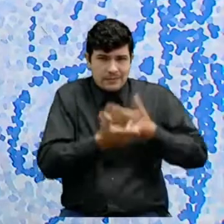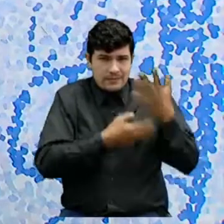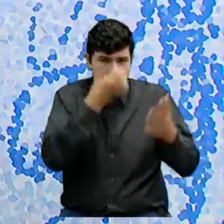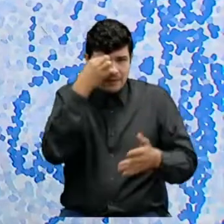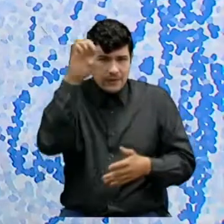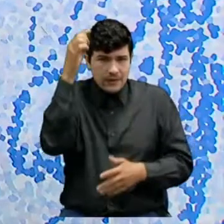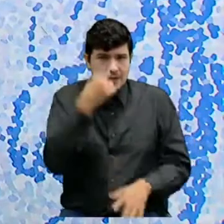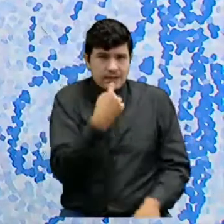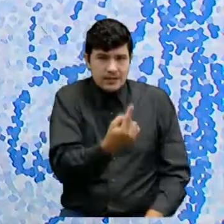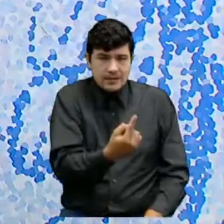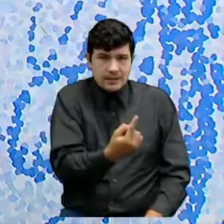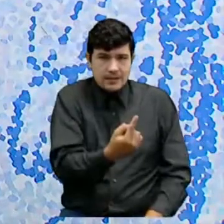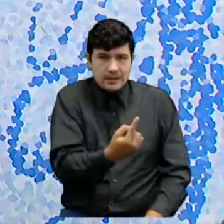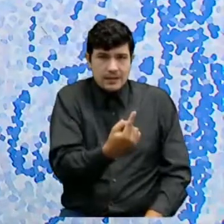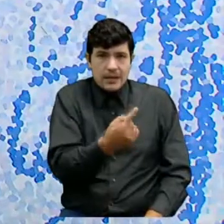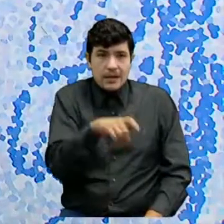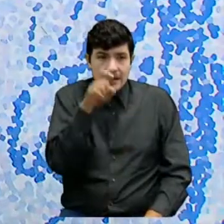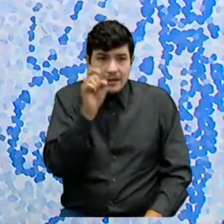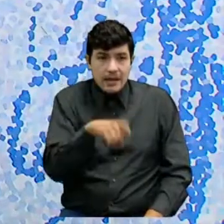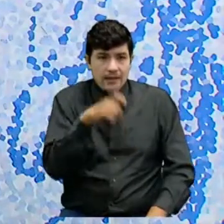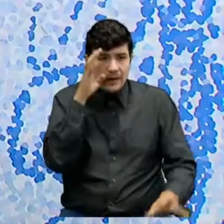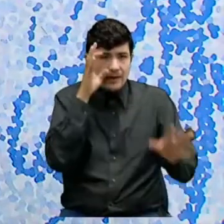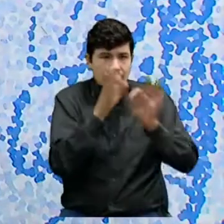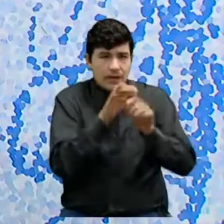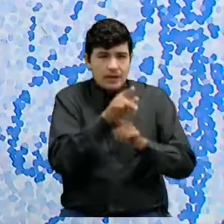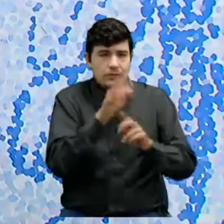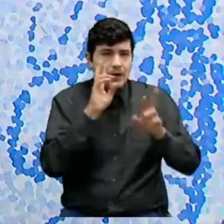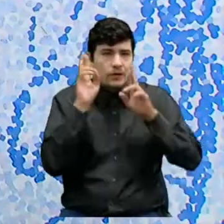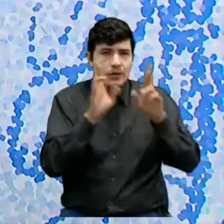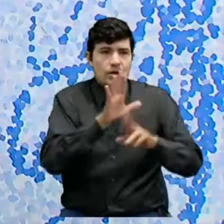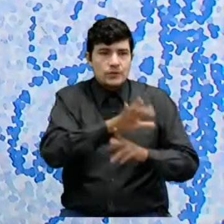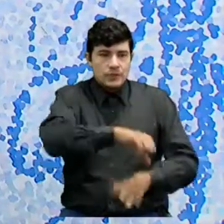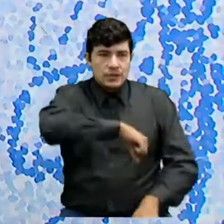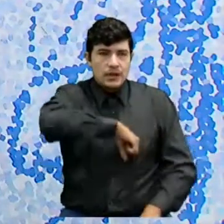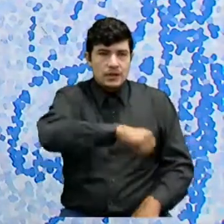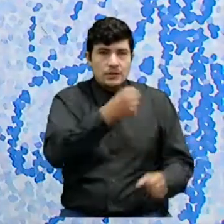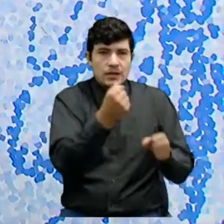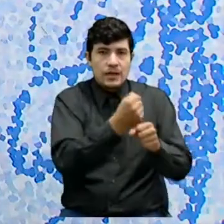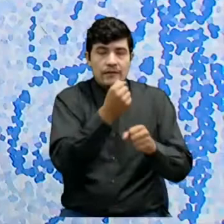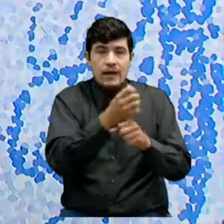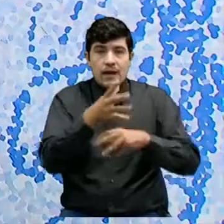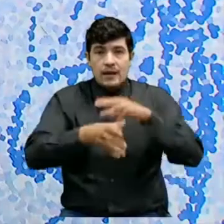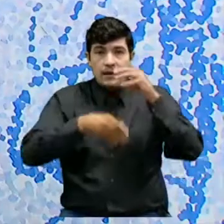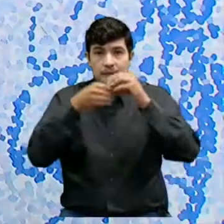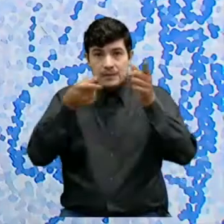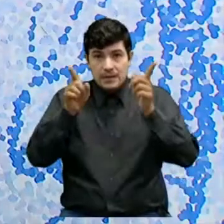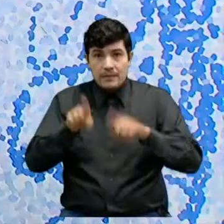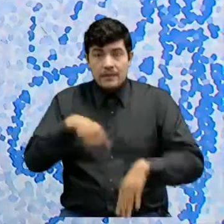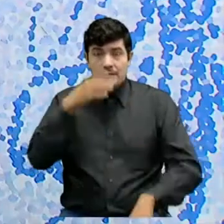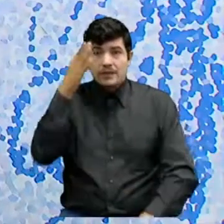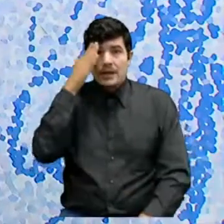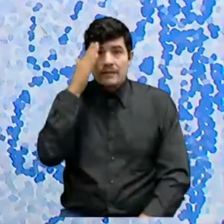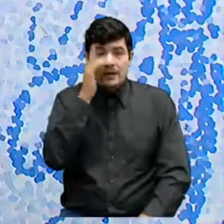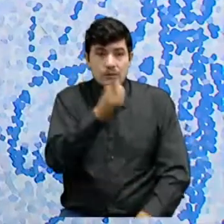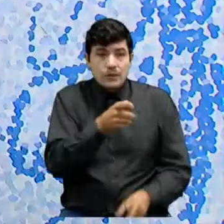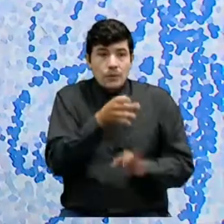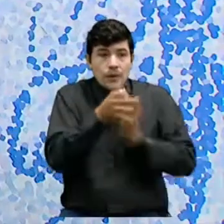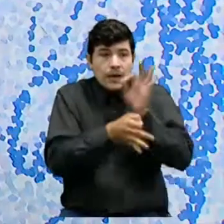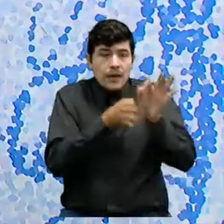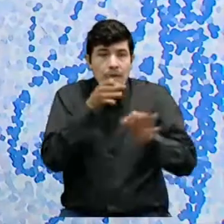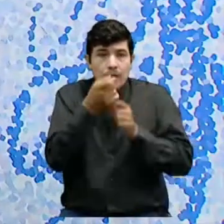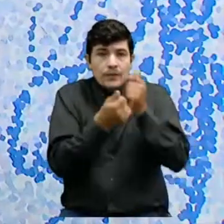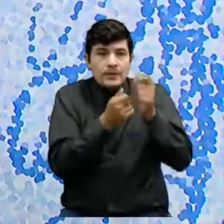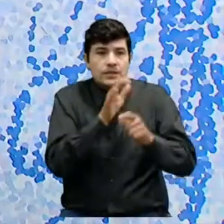invitados, debe tener prioridad los derechos del trabajador, sino también se debe tener en cuenta la seguridad fiscal de